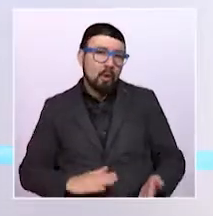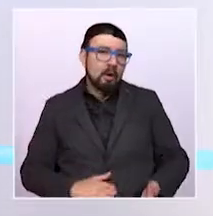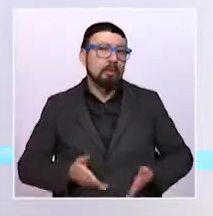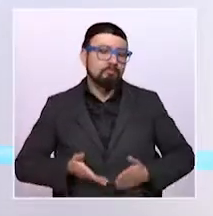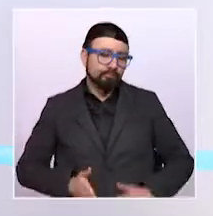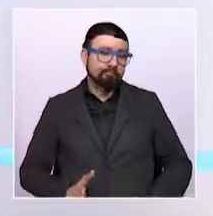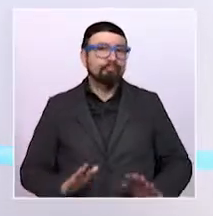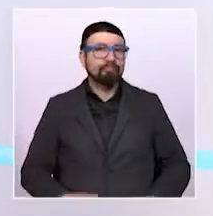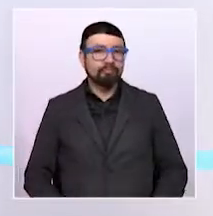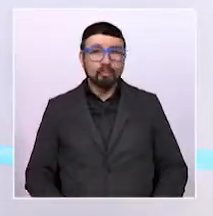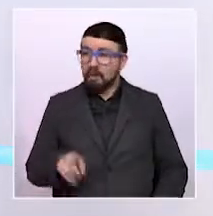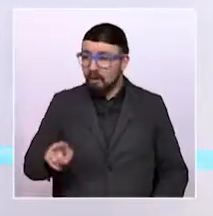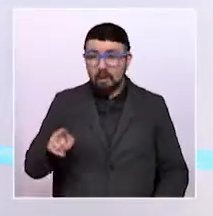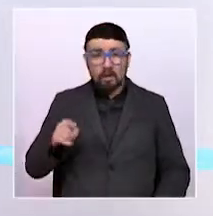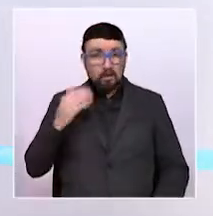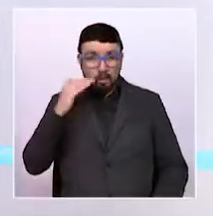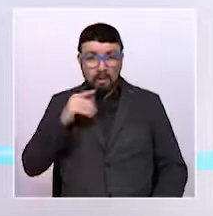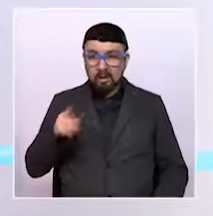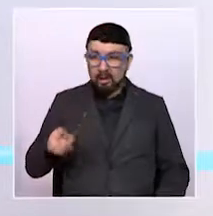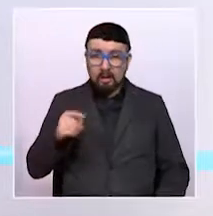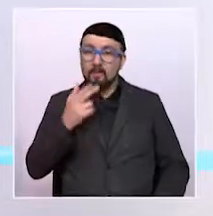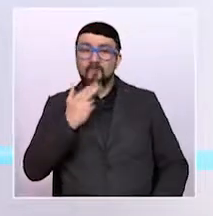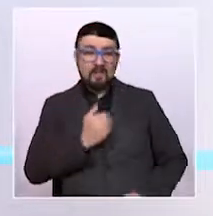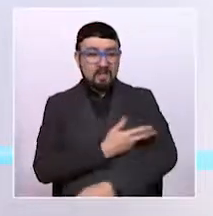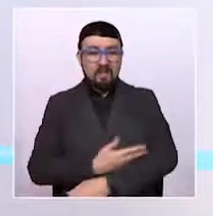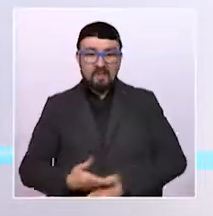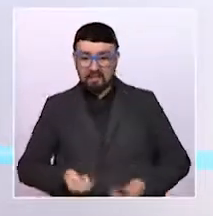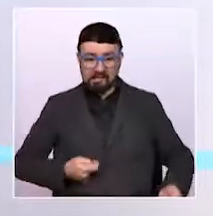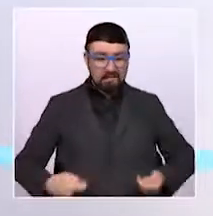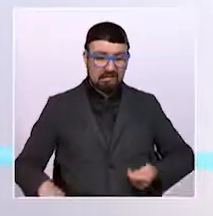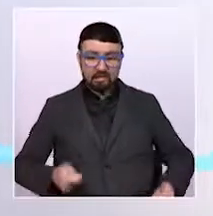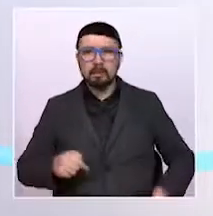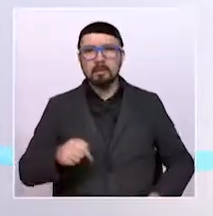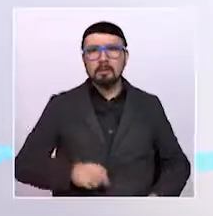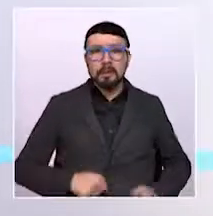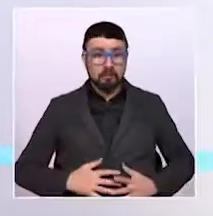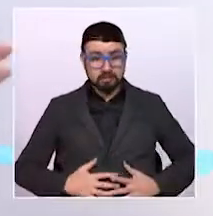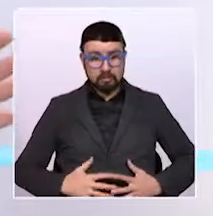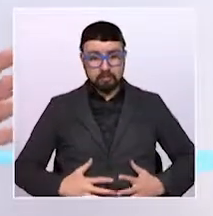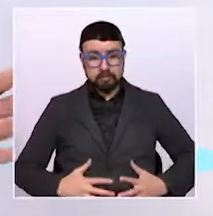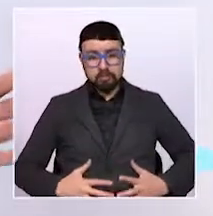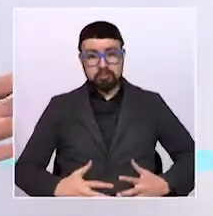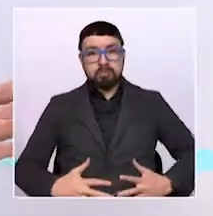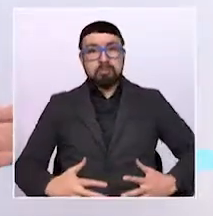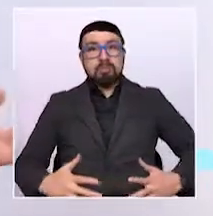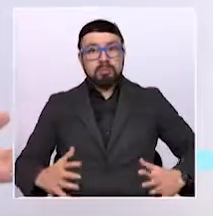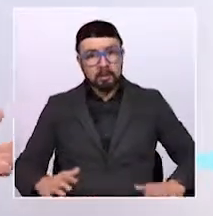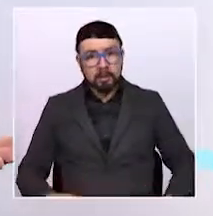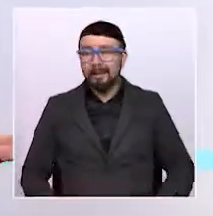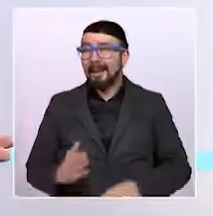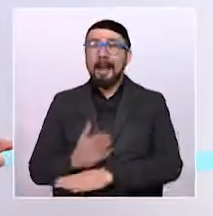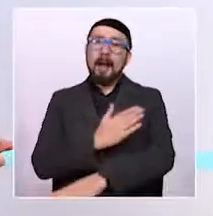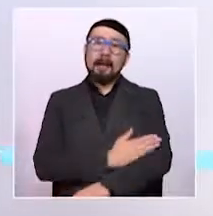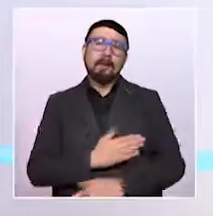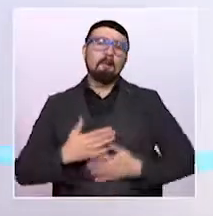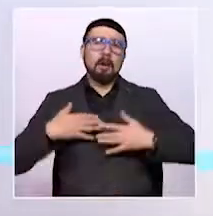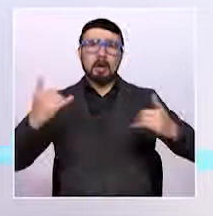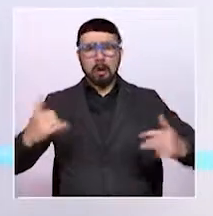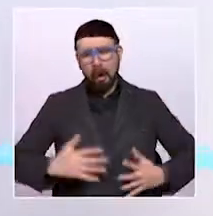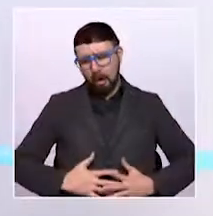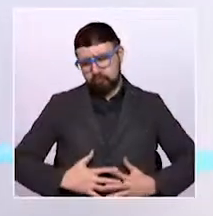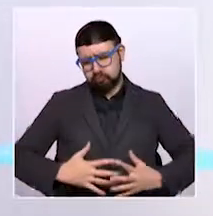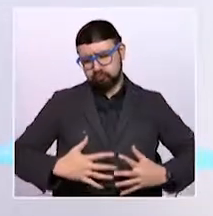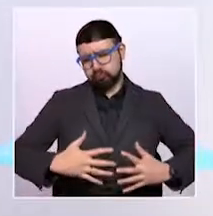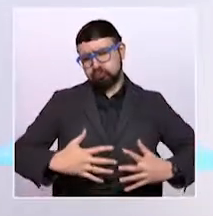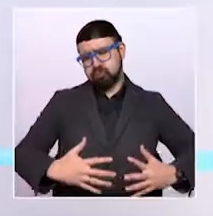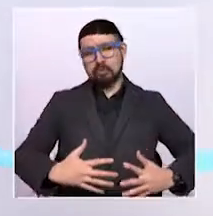mamá con una diabetes mal controlada tiene un bebé que empieza a crecer en forma exagerada antes las mamás eran felices porque eran bebés grandes no